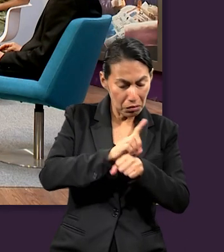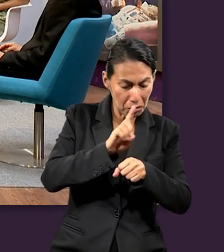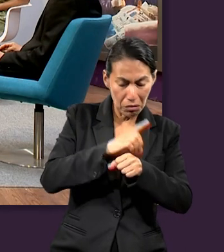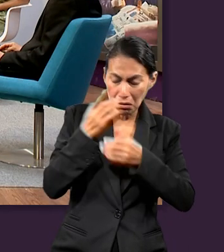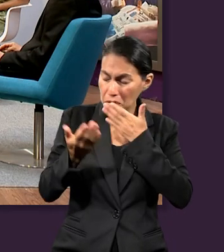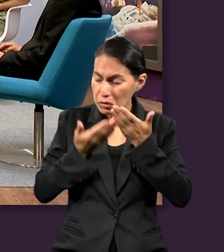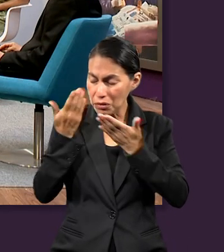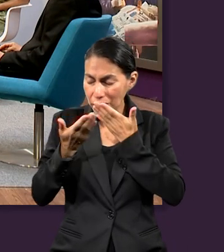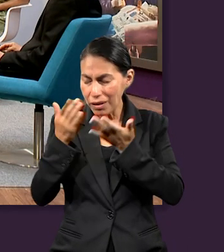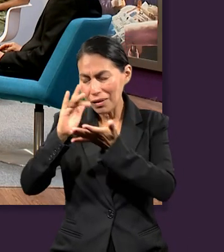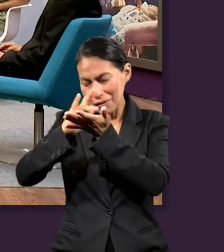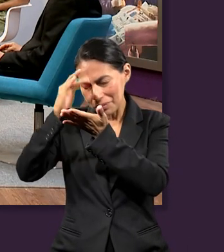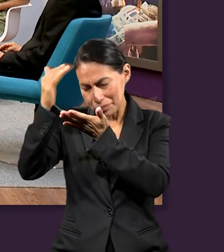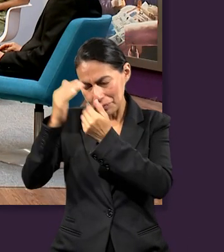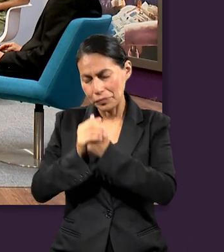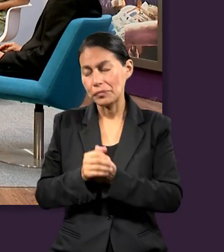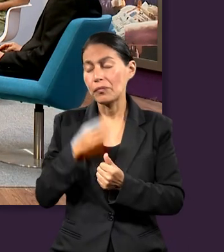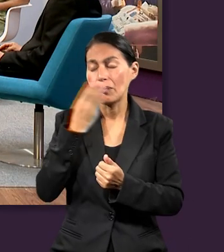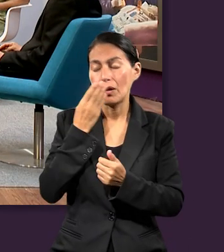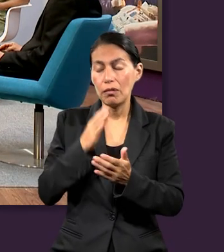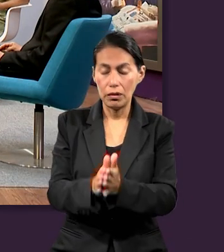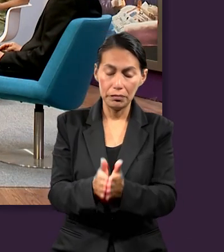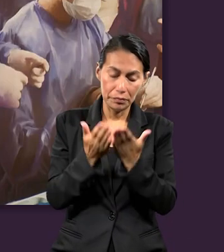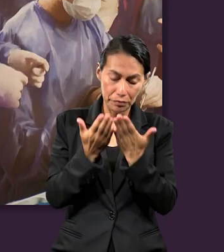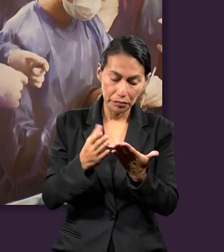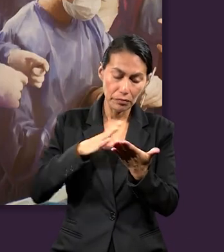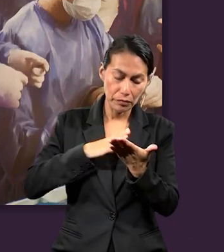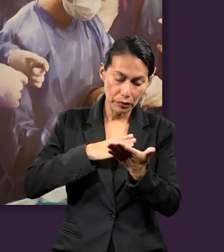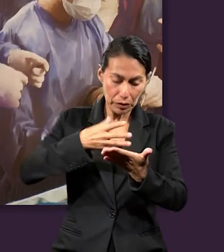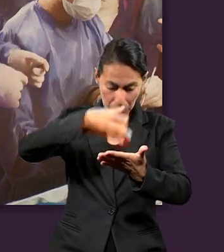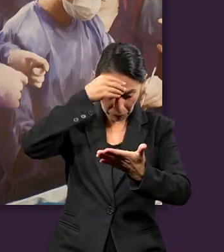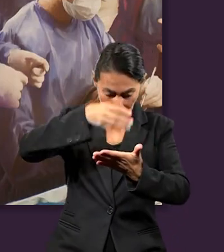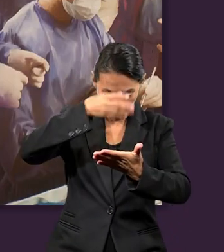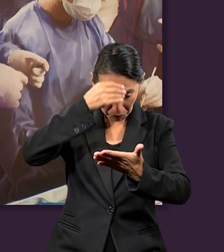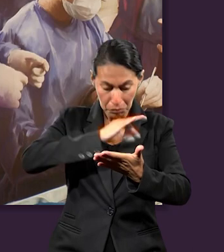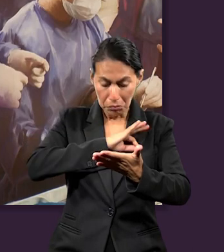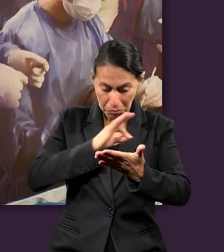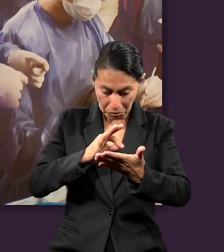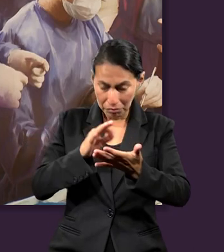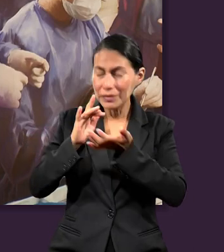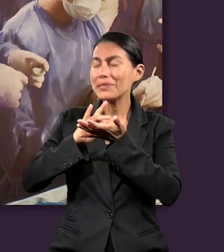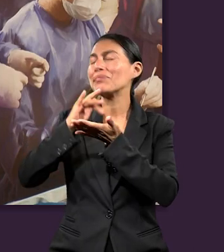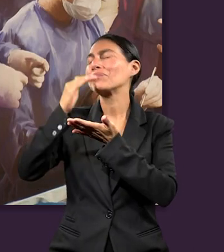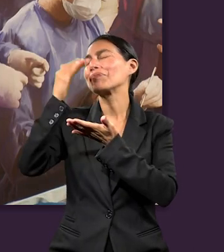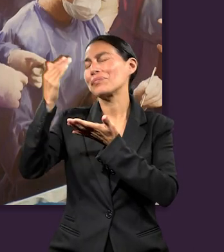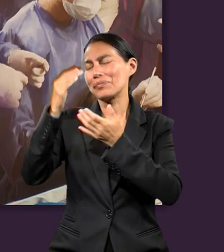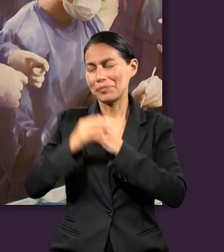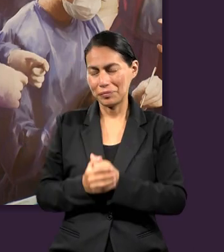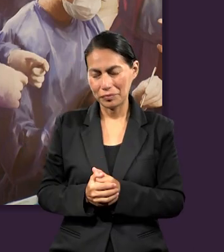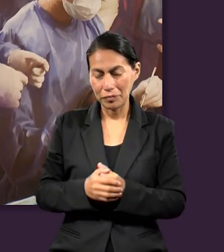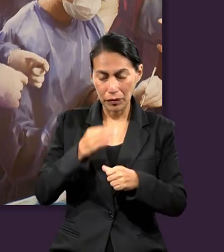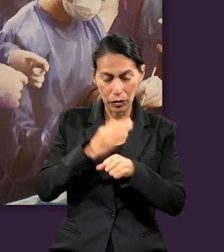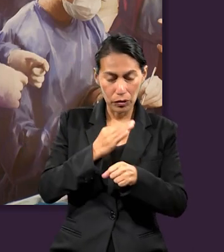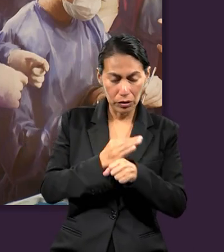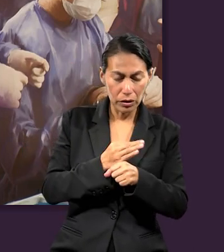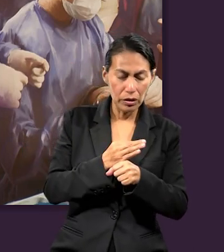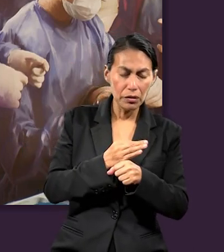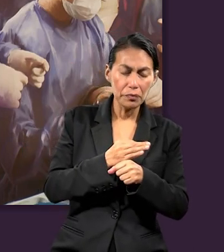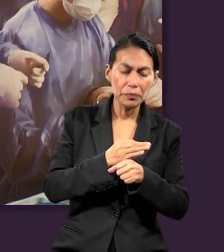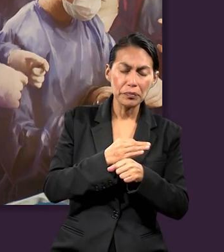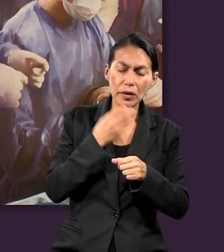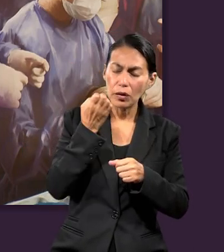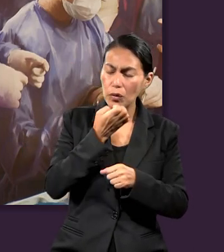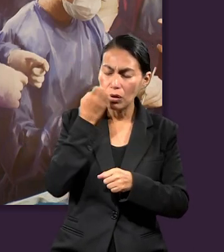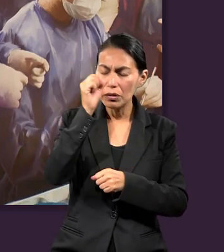poder aprender de ella en este momento que vamos a hacer un pequeño estudio sobre la lección de escuela sabática Abre nuestras Mentes Abre